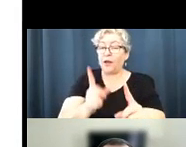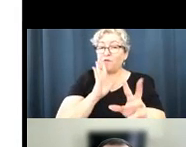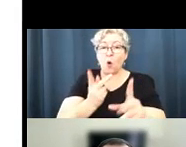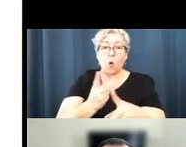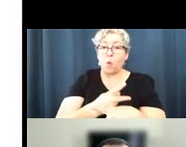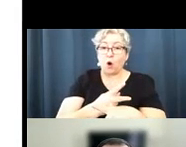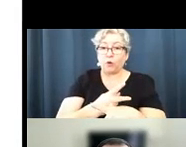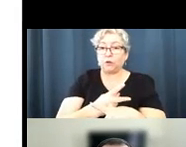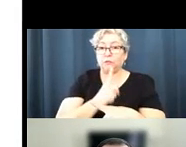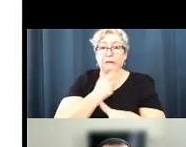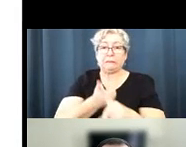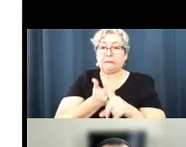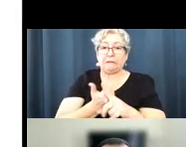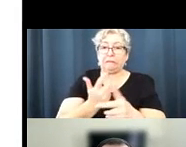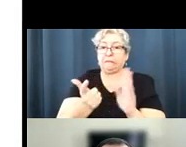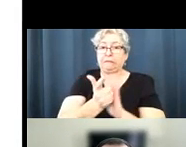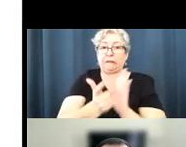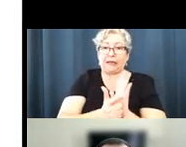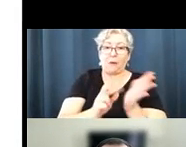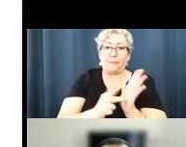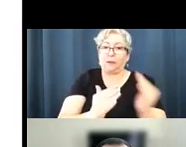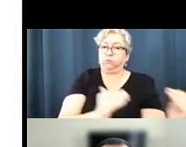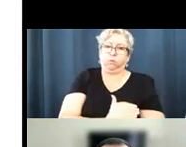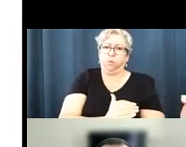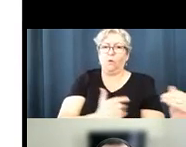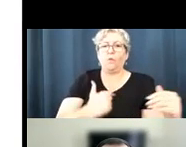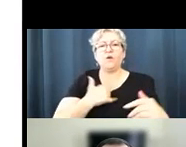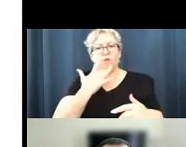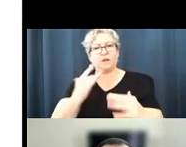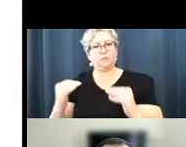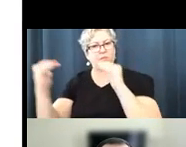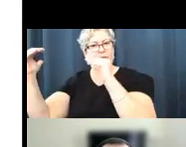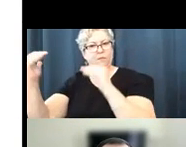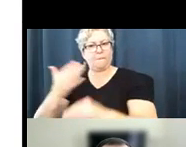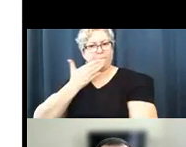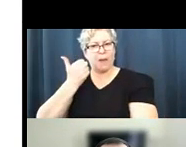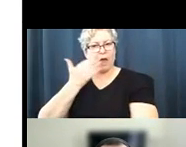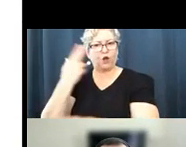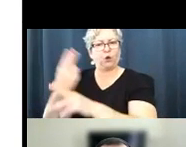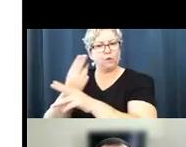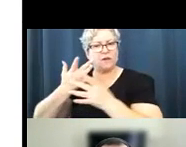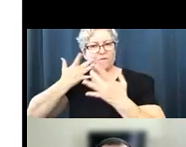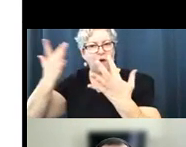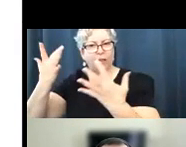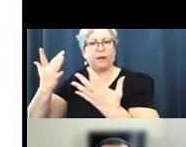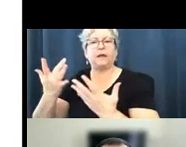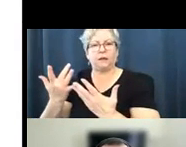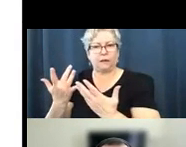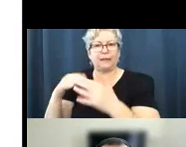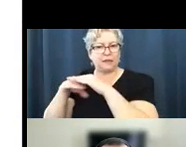meta, si hacen algo un poco peor, pues ya están ilegal. Nosotros queremos estar en un mejor lugar, en un lugar